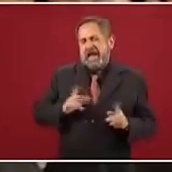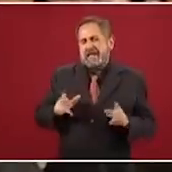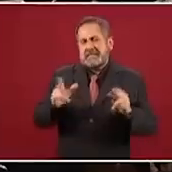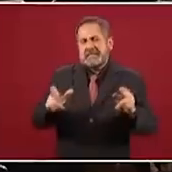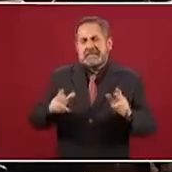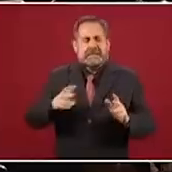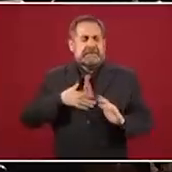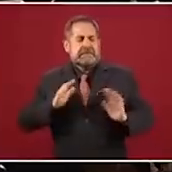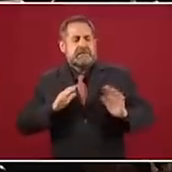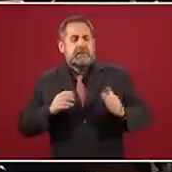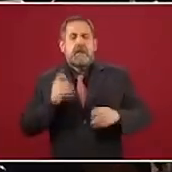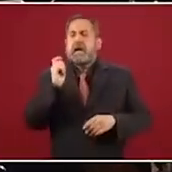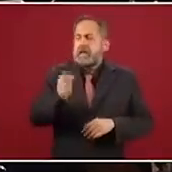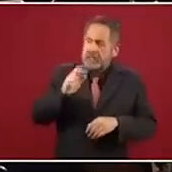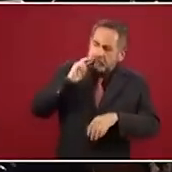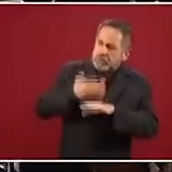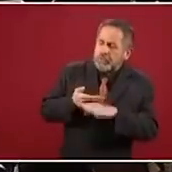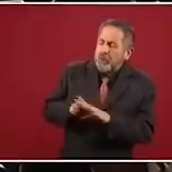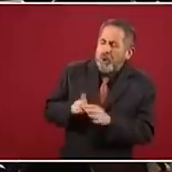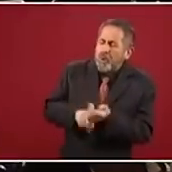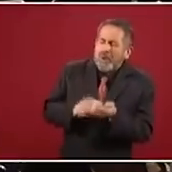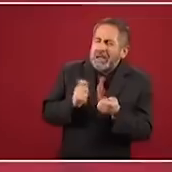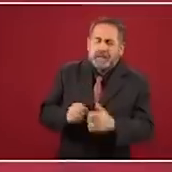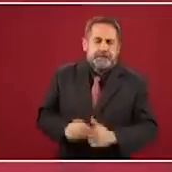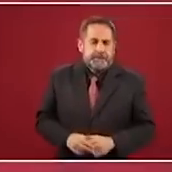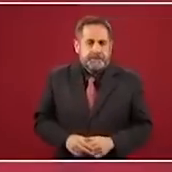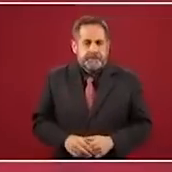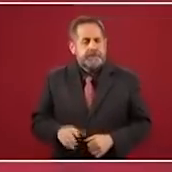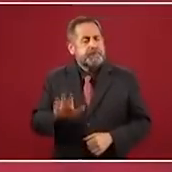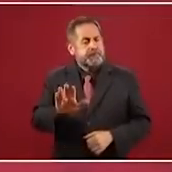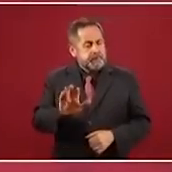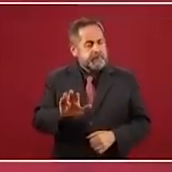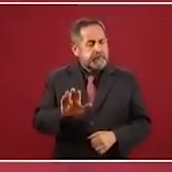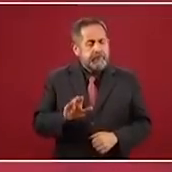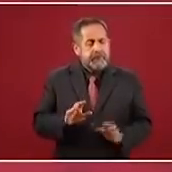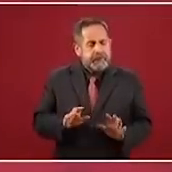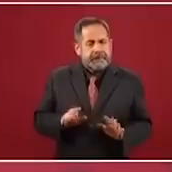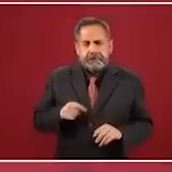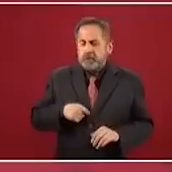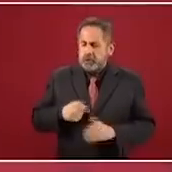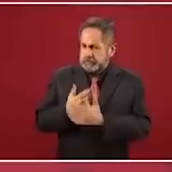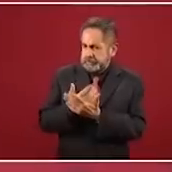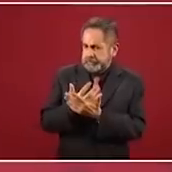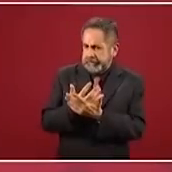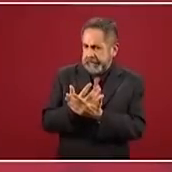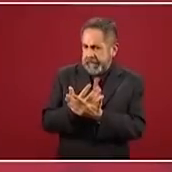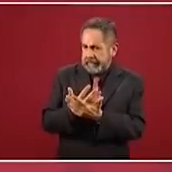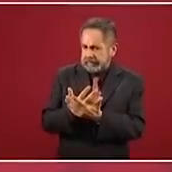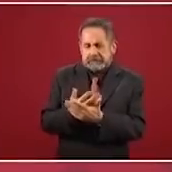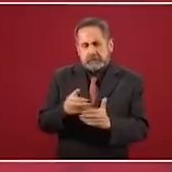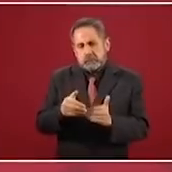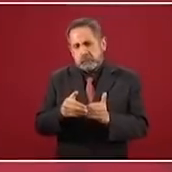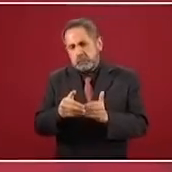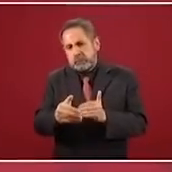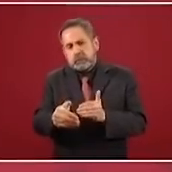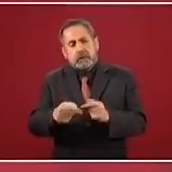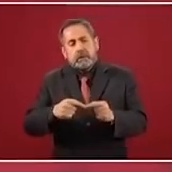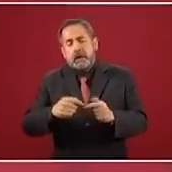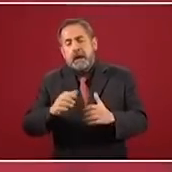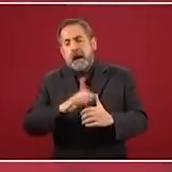Gracias. Mire, nosotros vamos a esperar todavía a que